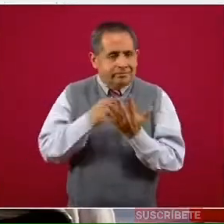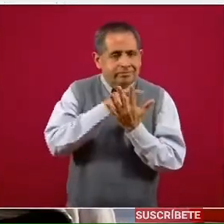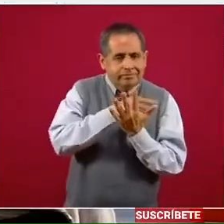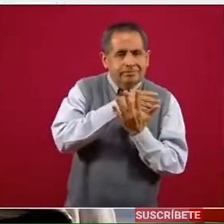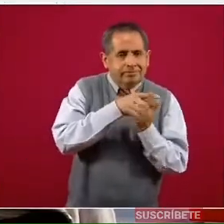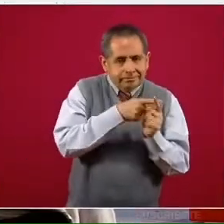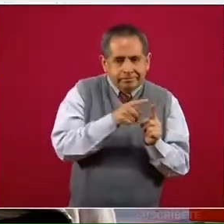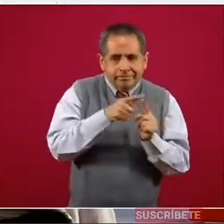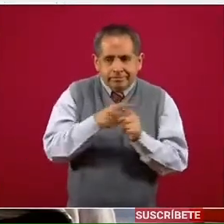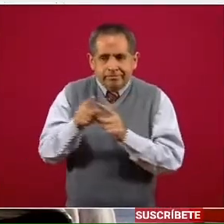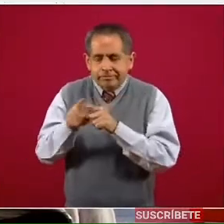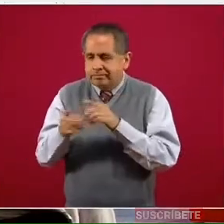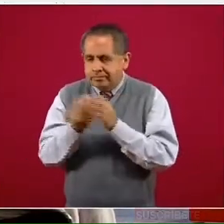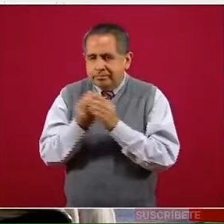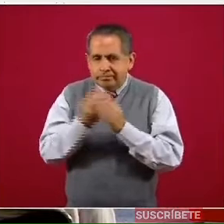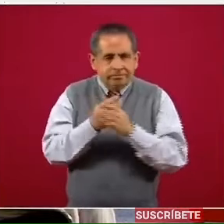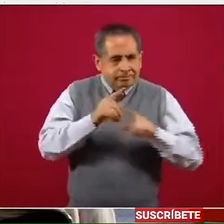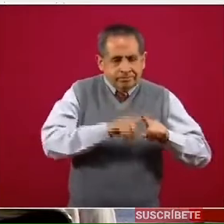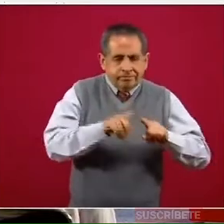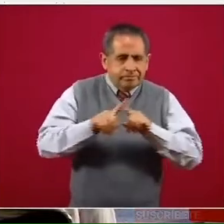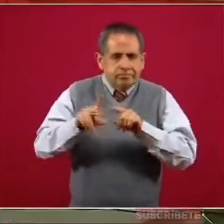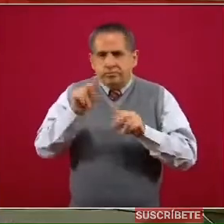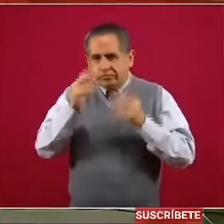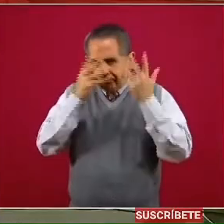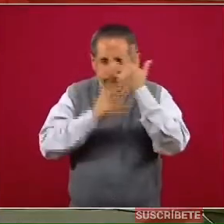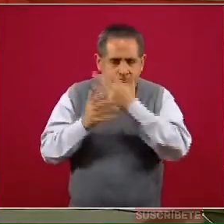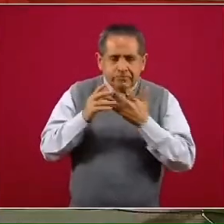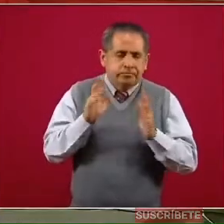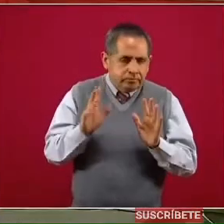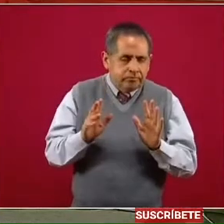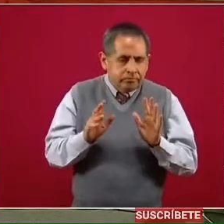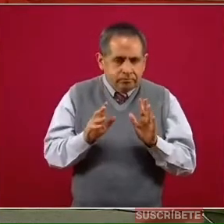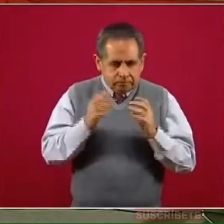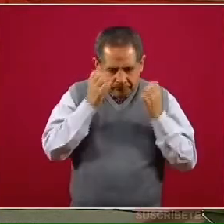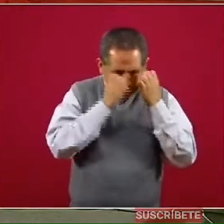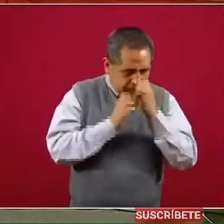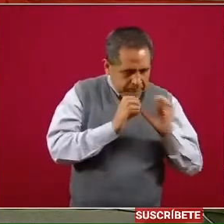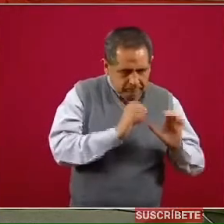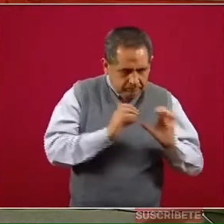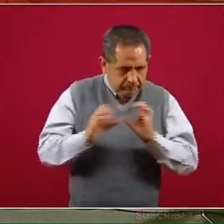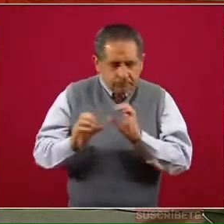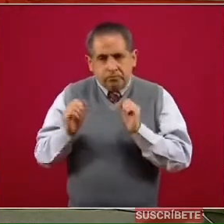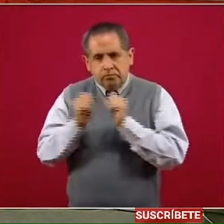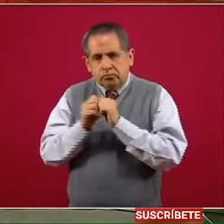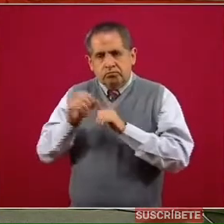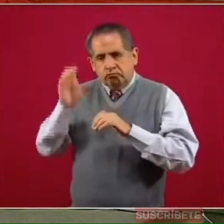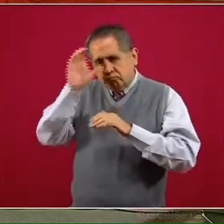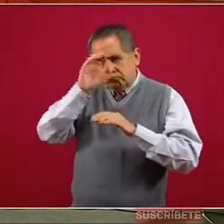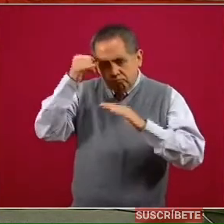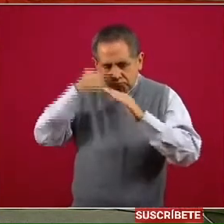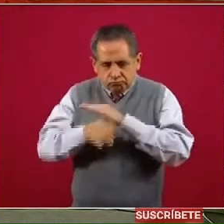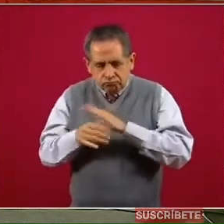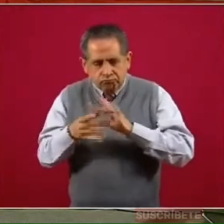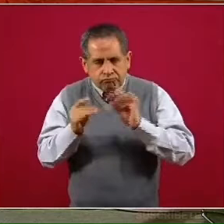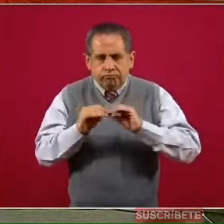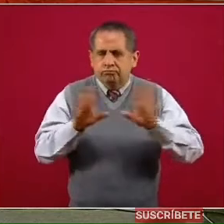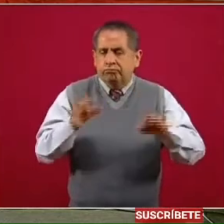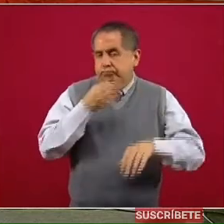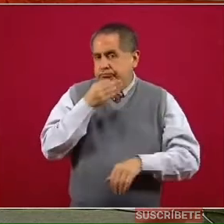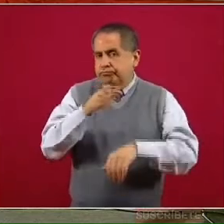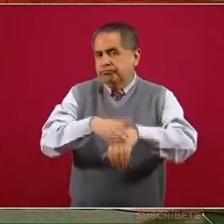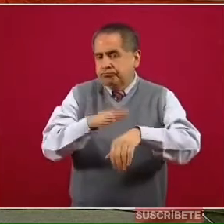esta información técnica, esta información utilizada y analizada científicamente, nos lleva a un mensaje